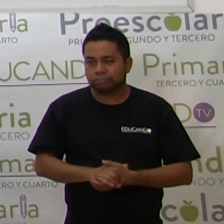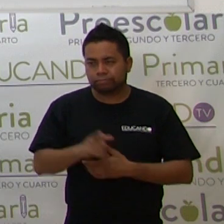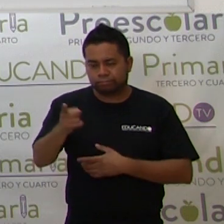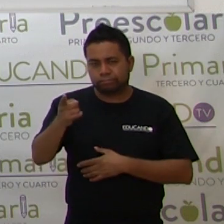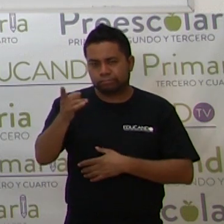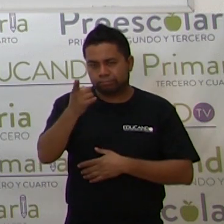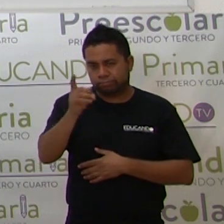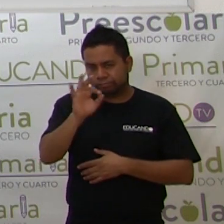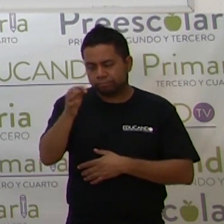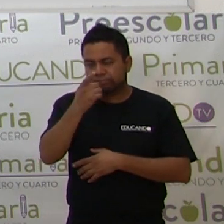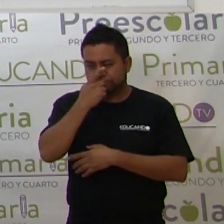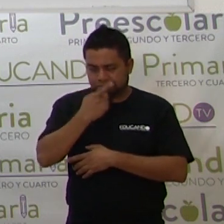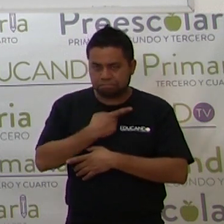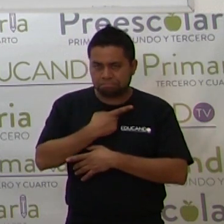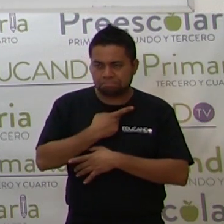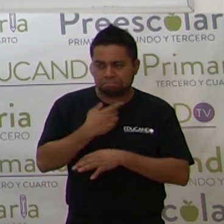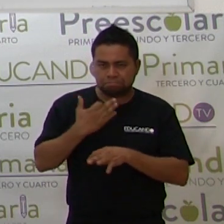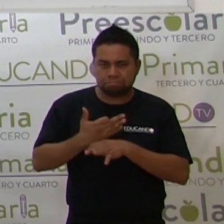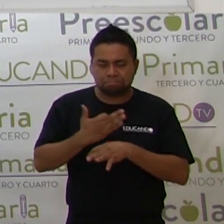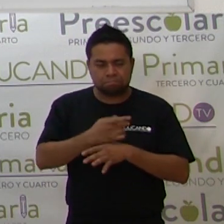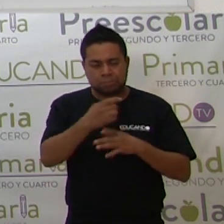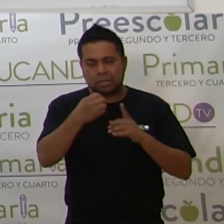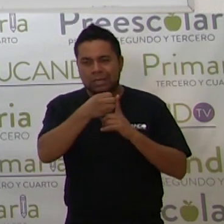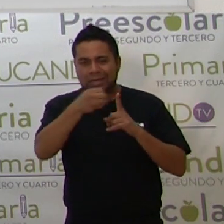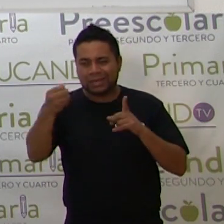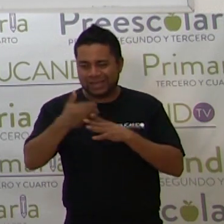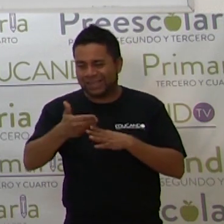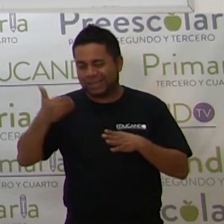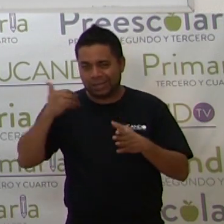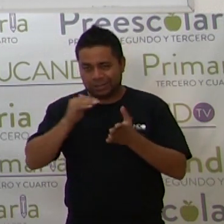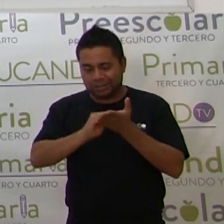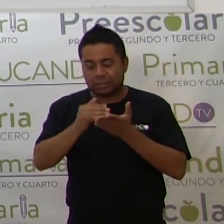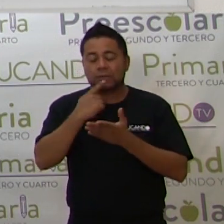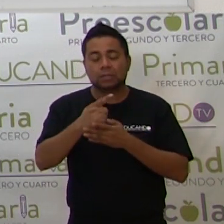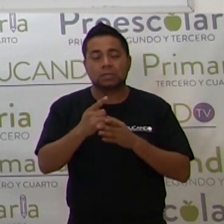poder contestar en este momento, es que en la oración pasada